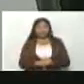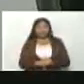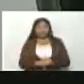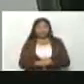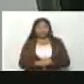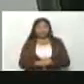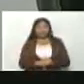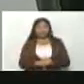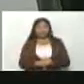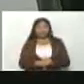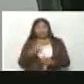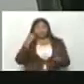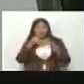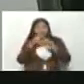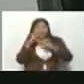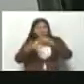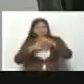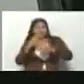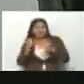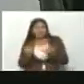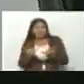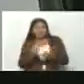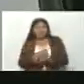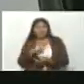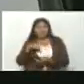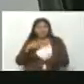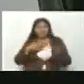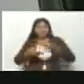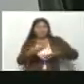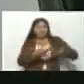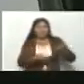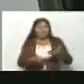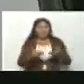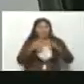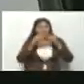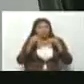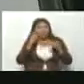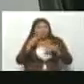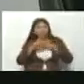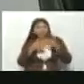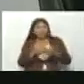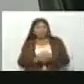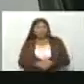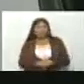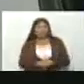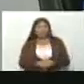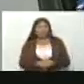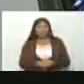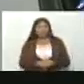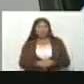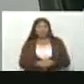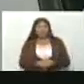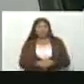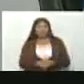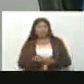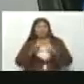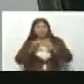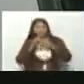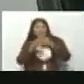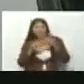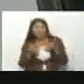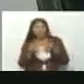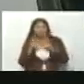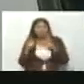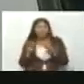una metodología de producción que tú tienes que hacerle servicio a todo lo que tiene que ver. Mantenimiento. Mantenimiento preventivo, mantenimiento